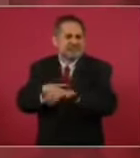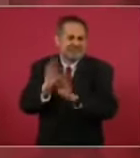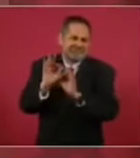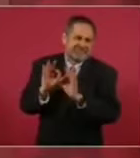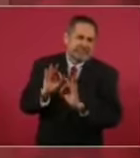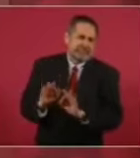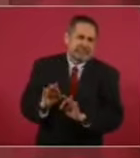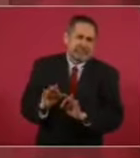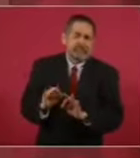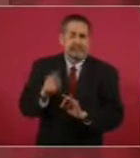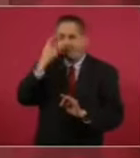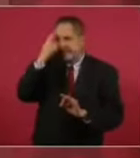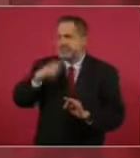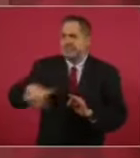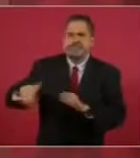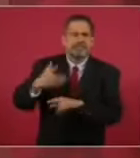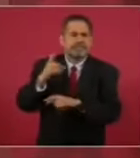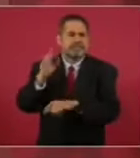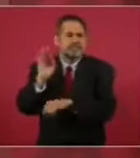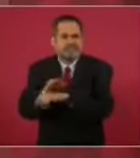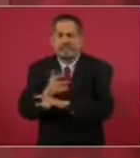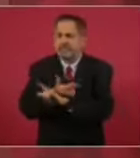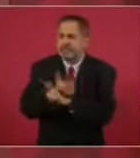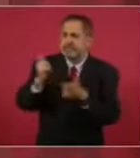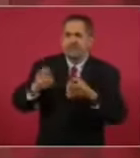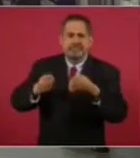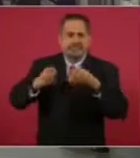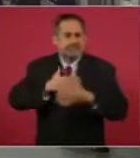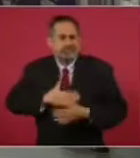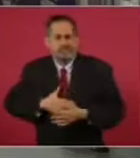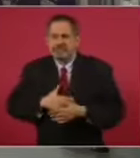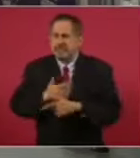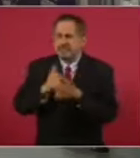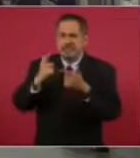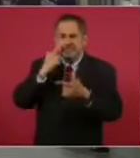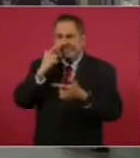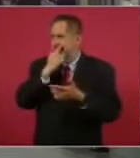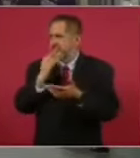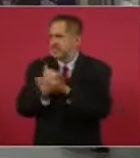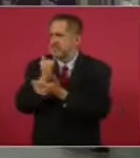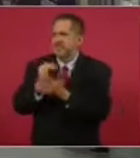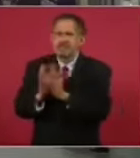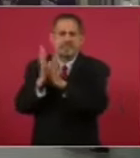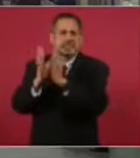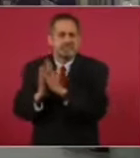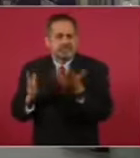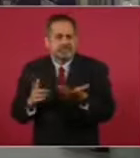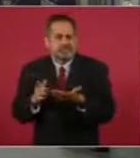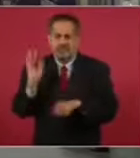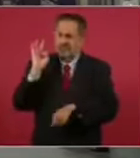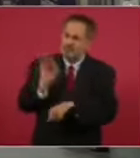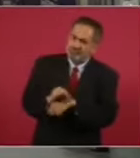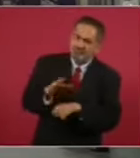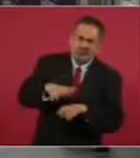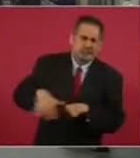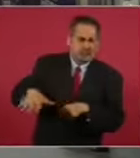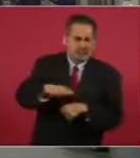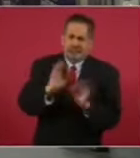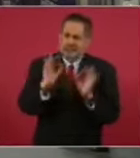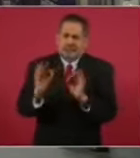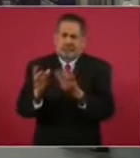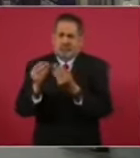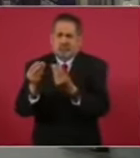en la lucha por la libertad, por la justicia, por la democracia, por la defensa de la